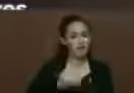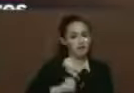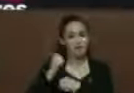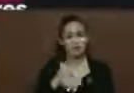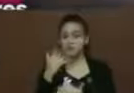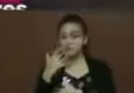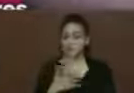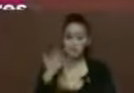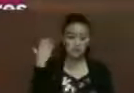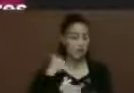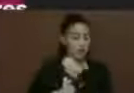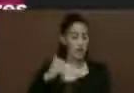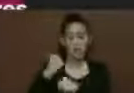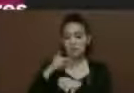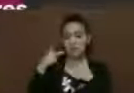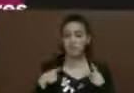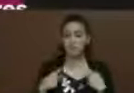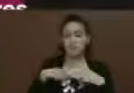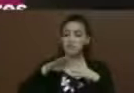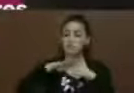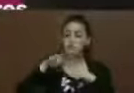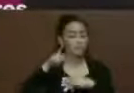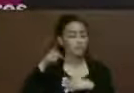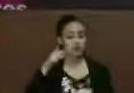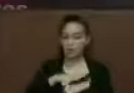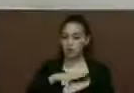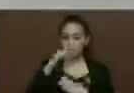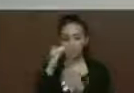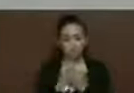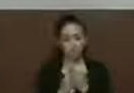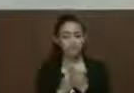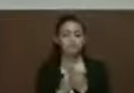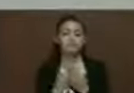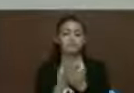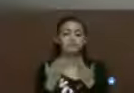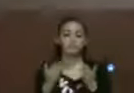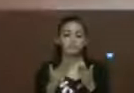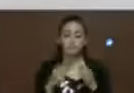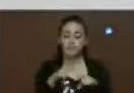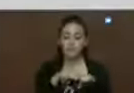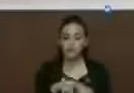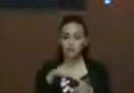años, una quinta parte. Pero además de esos que siguen